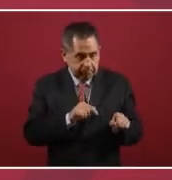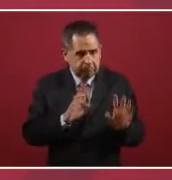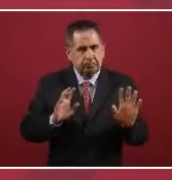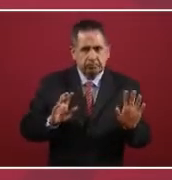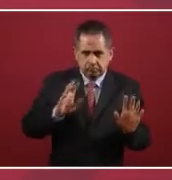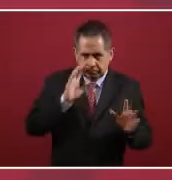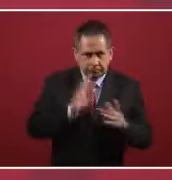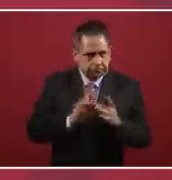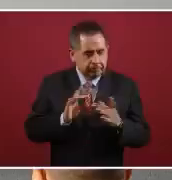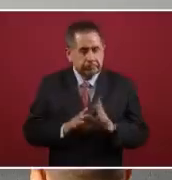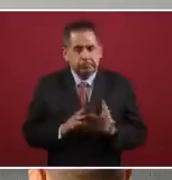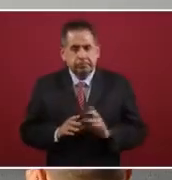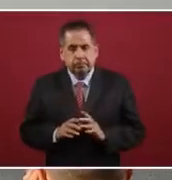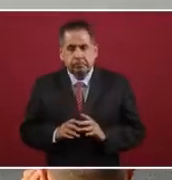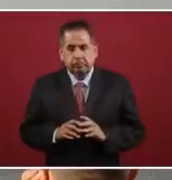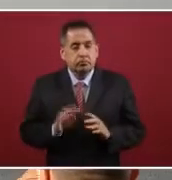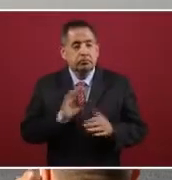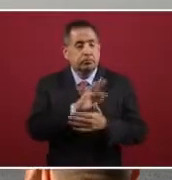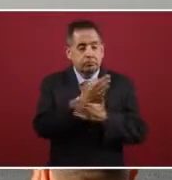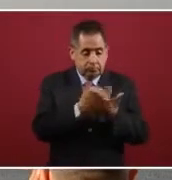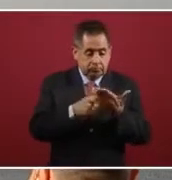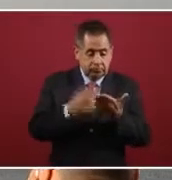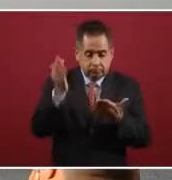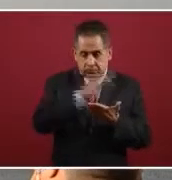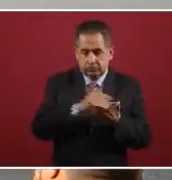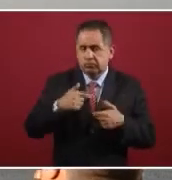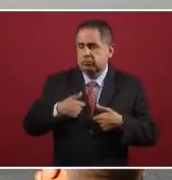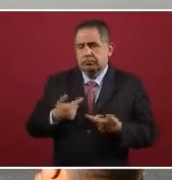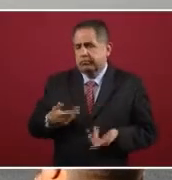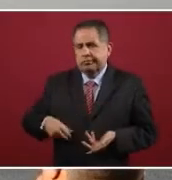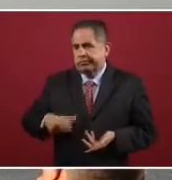pues porque le dieron una factura falsa,